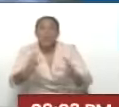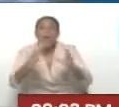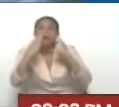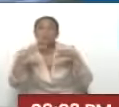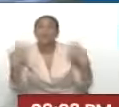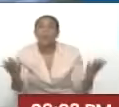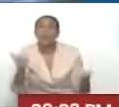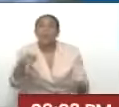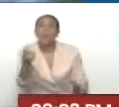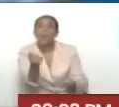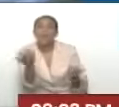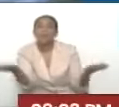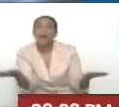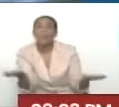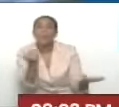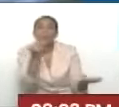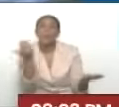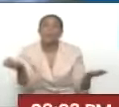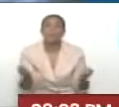hoy?